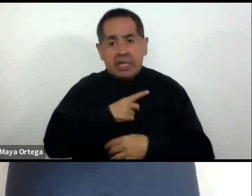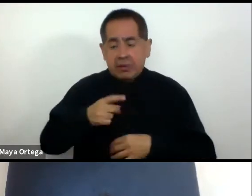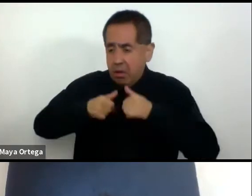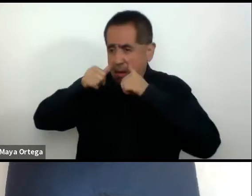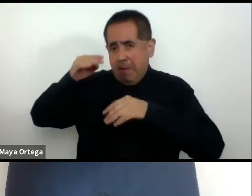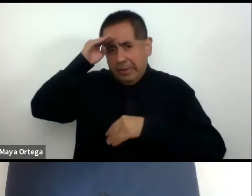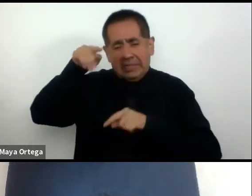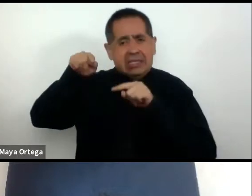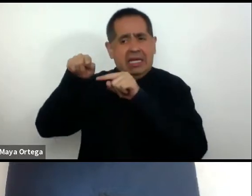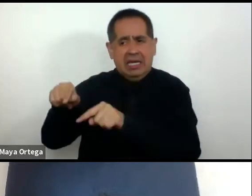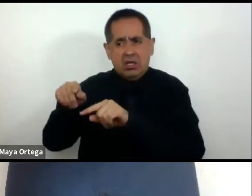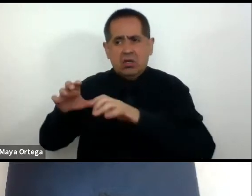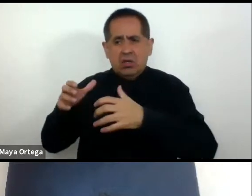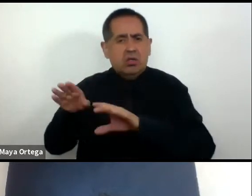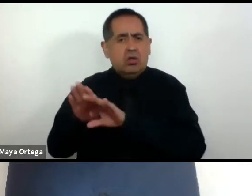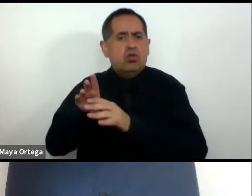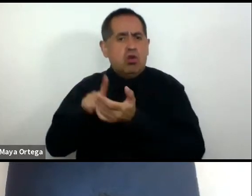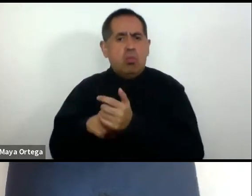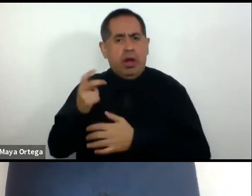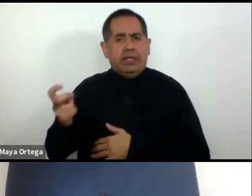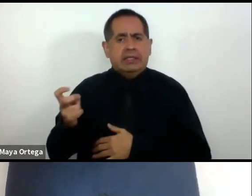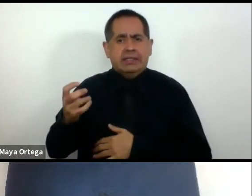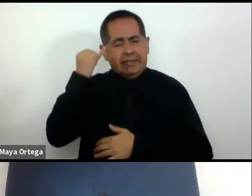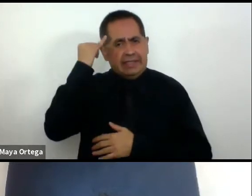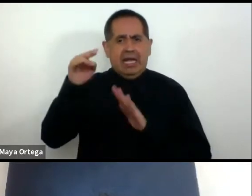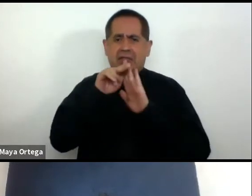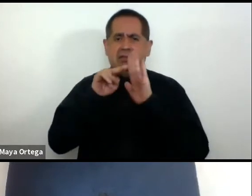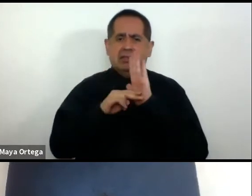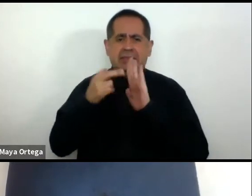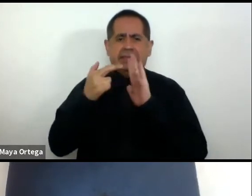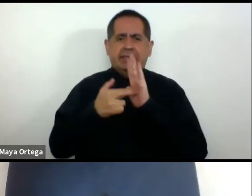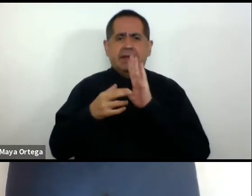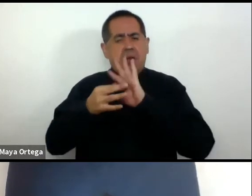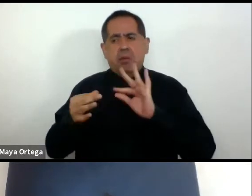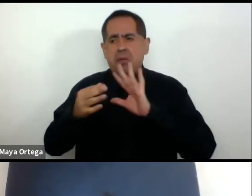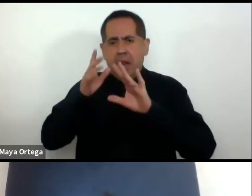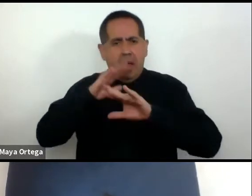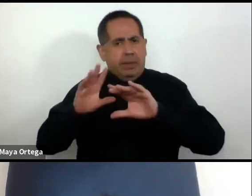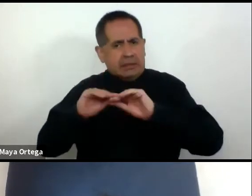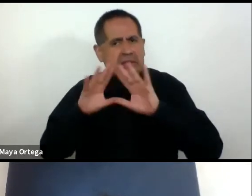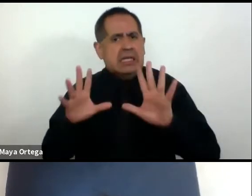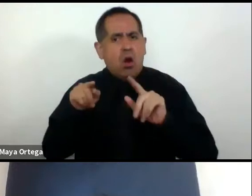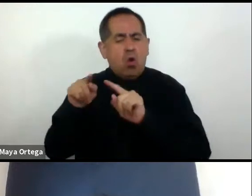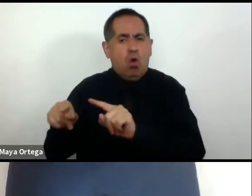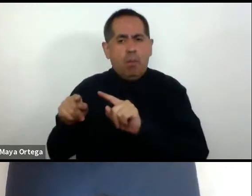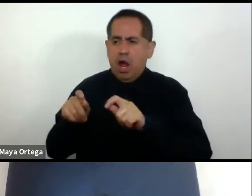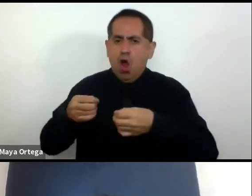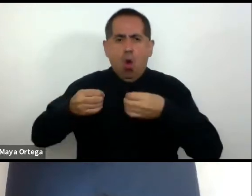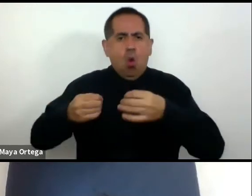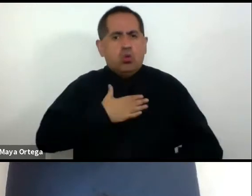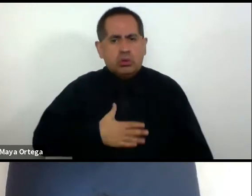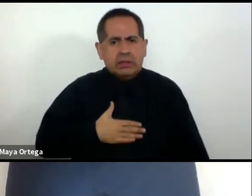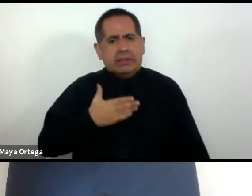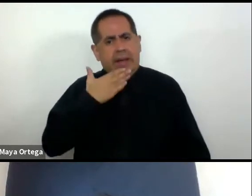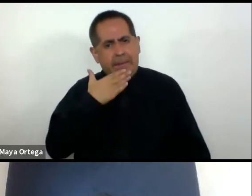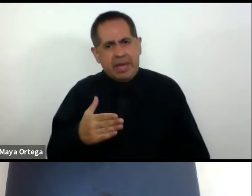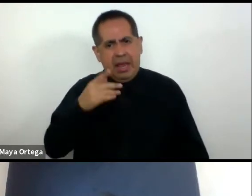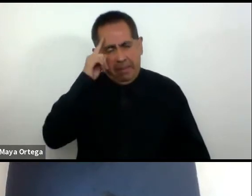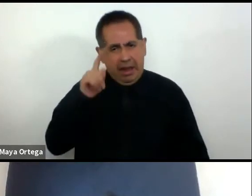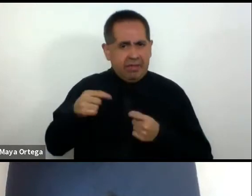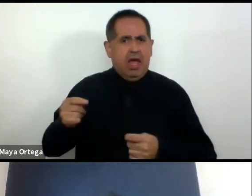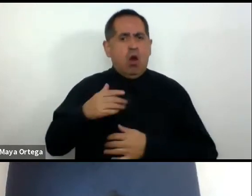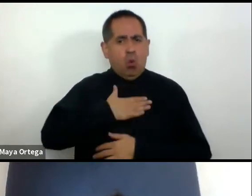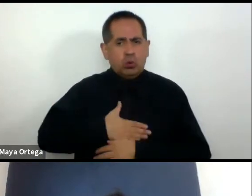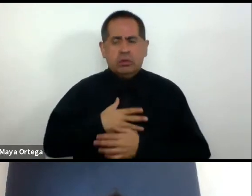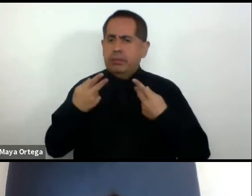flexibilizar esas normas procesales para verdaderamente dar justicia, impartir justicia a las